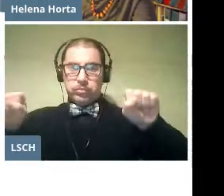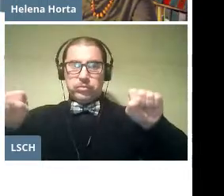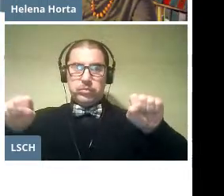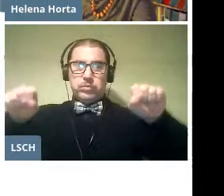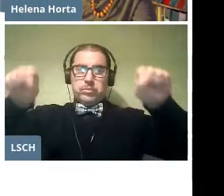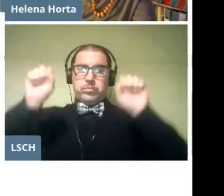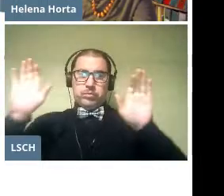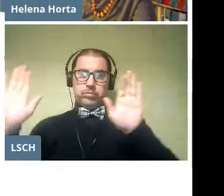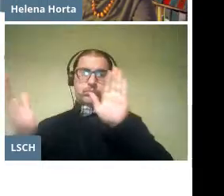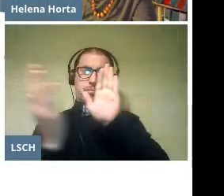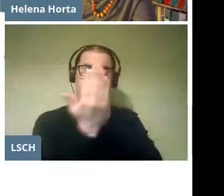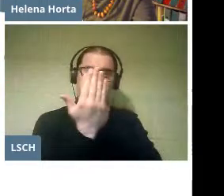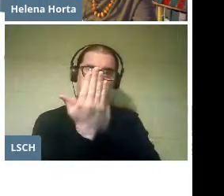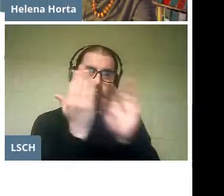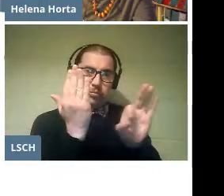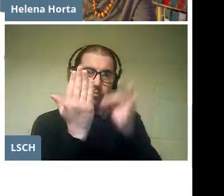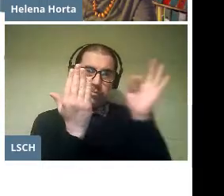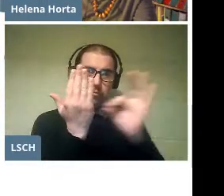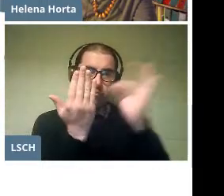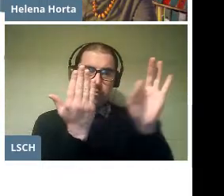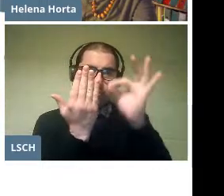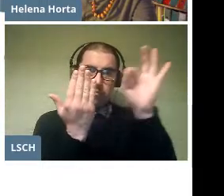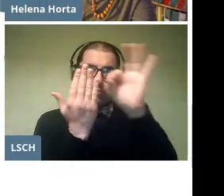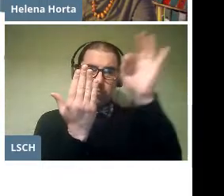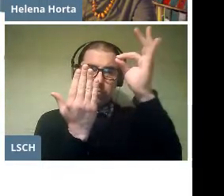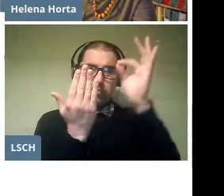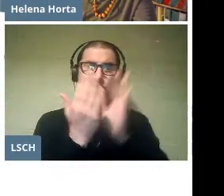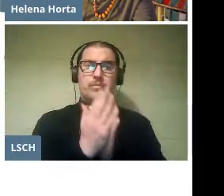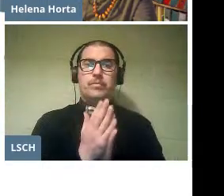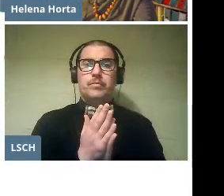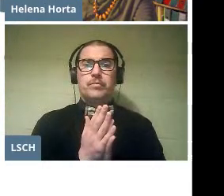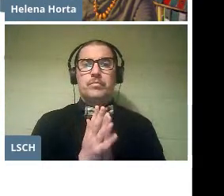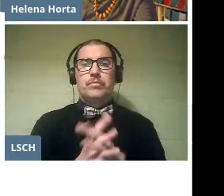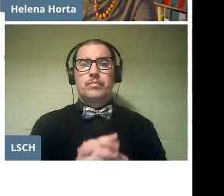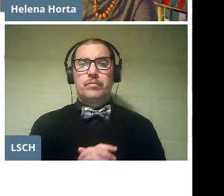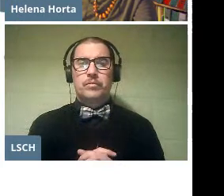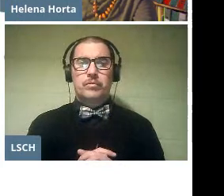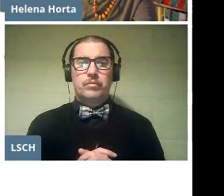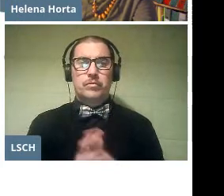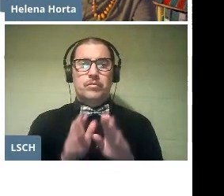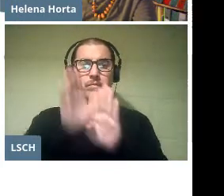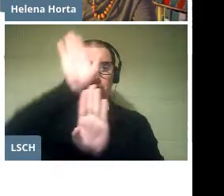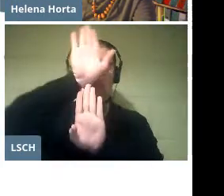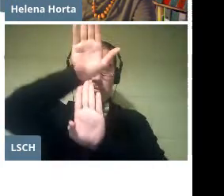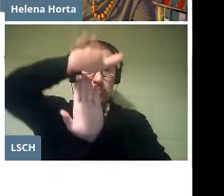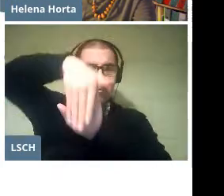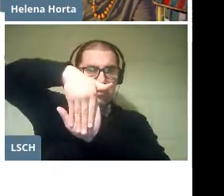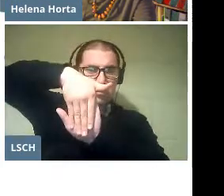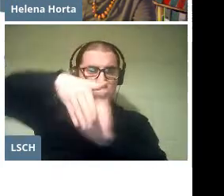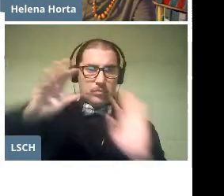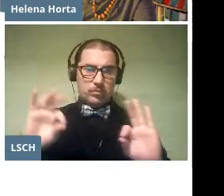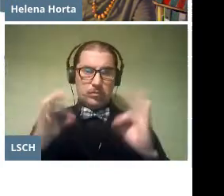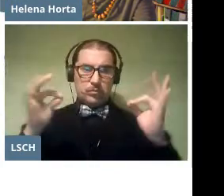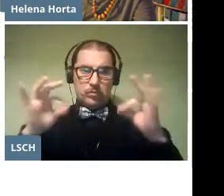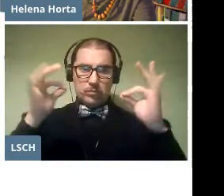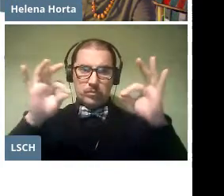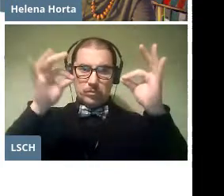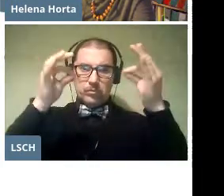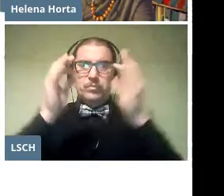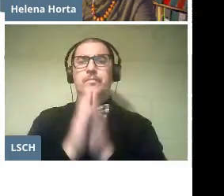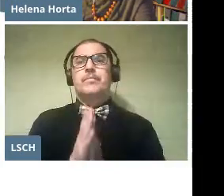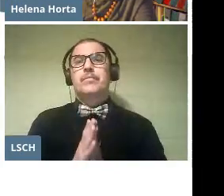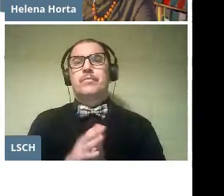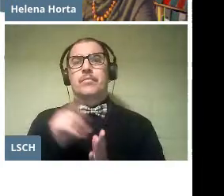se dobla y se cosen los laterales, y lo más habitual, lo frecuente es